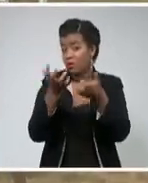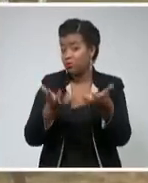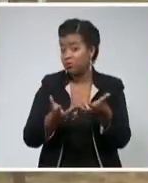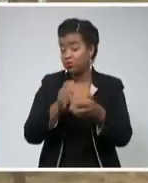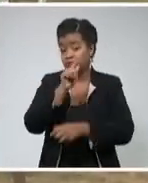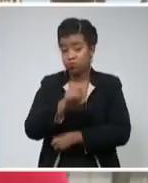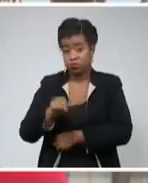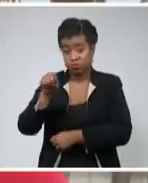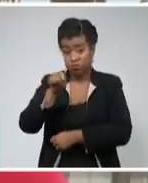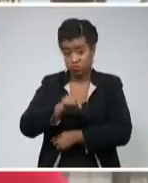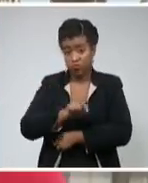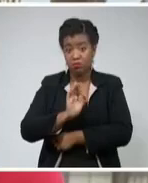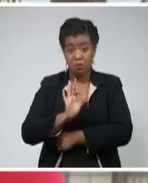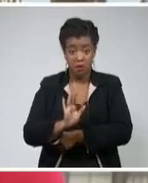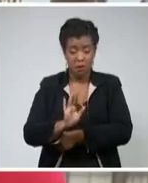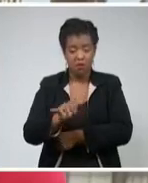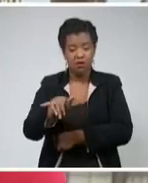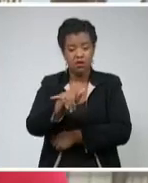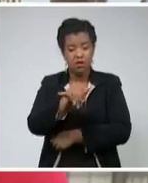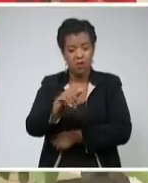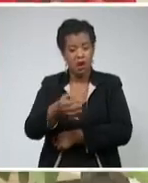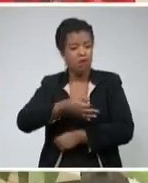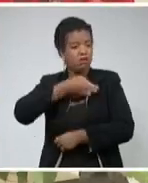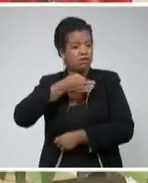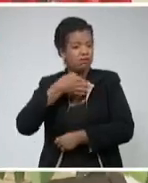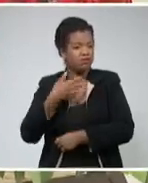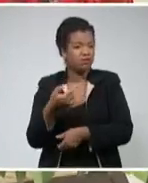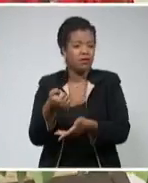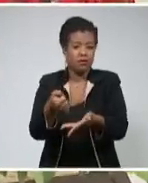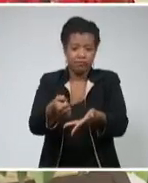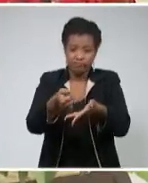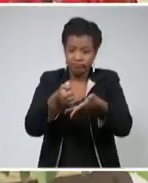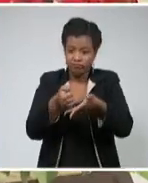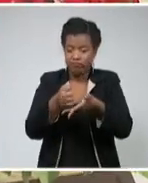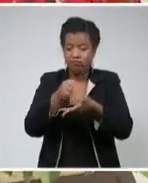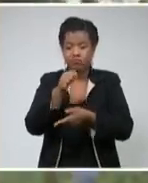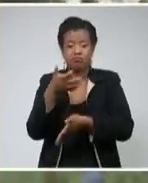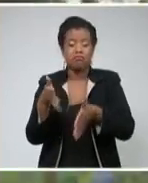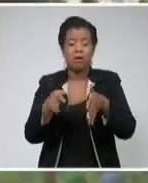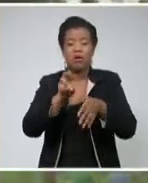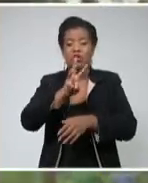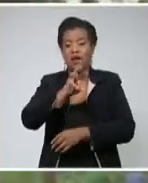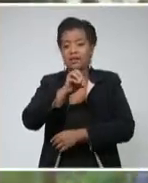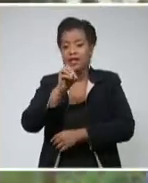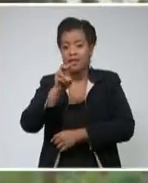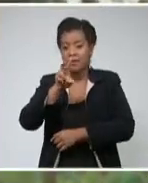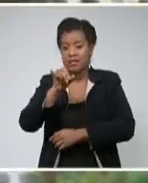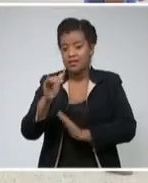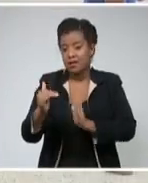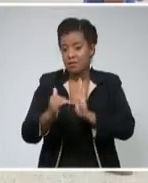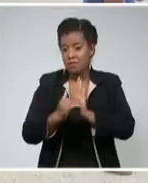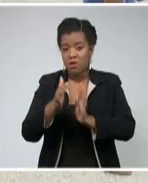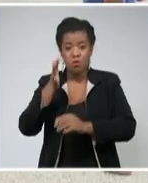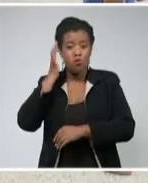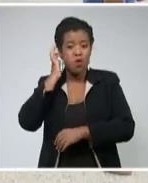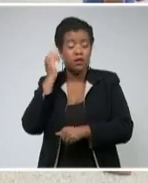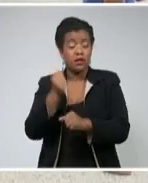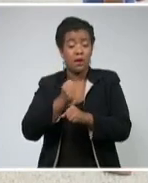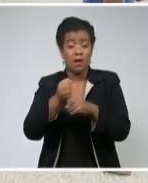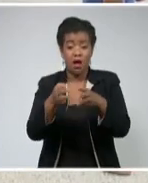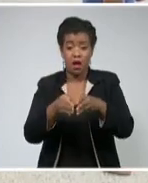sanitaria que atraviesa el país, también se resaltó el aporte de las más de 326.000 federadas de este oriental territorio, quienes